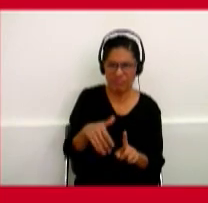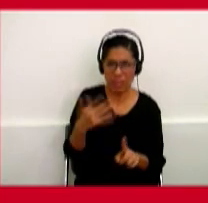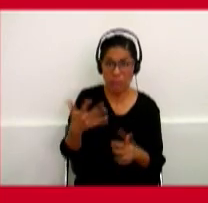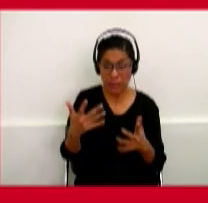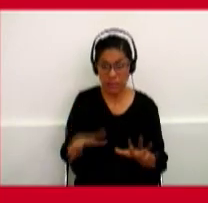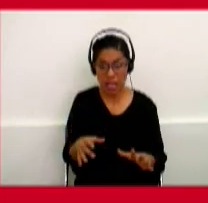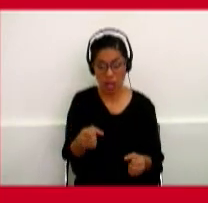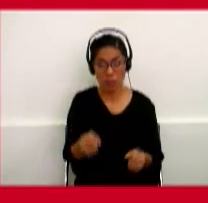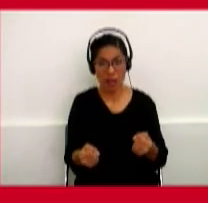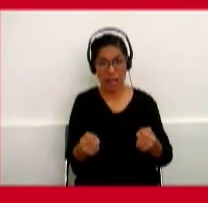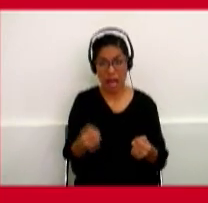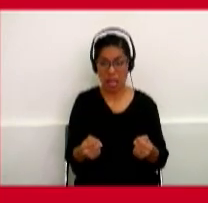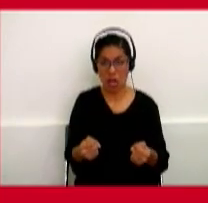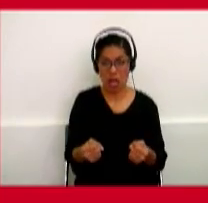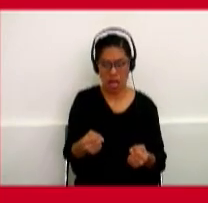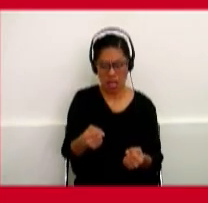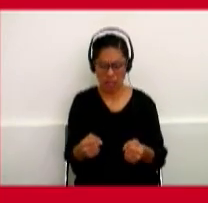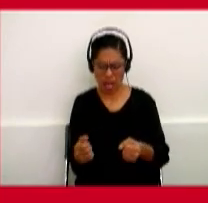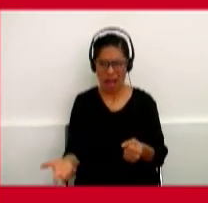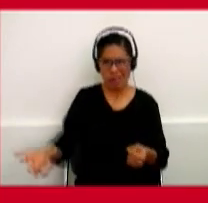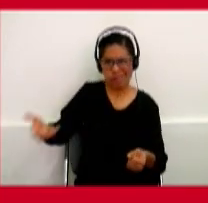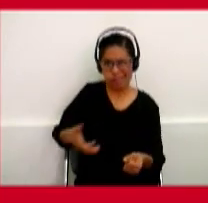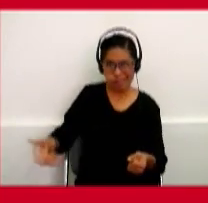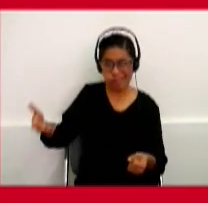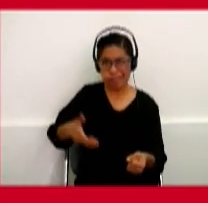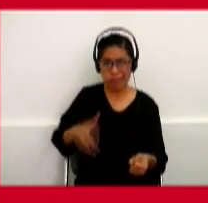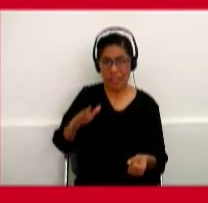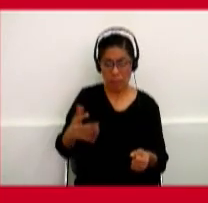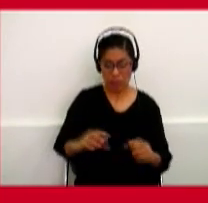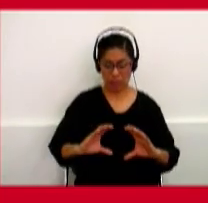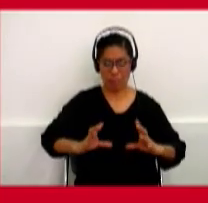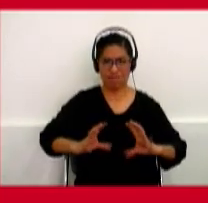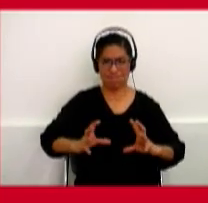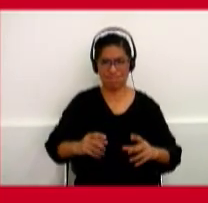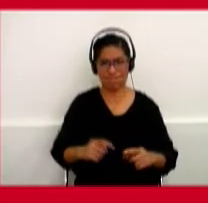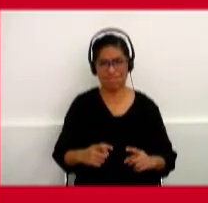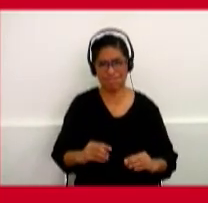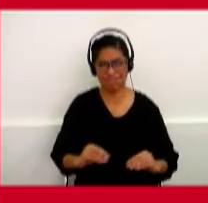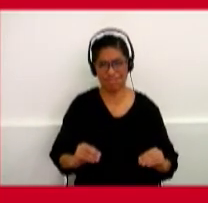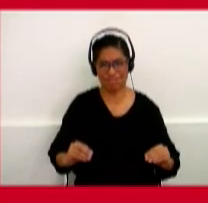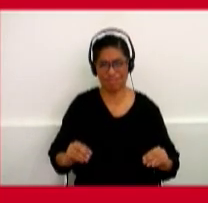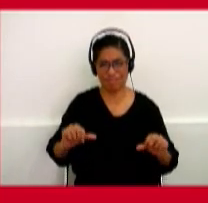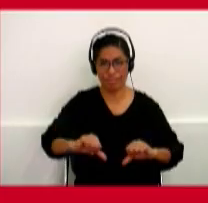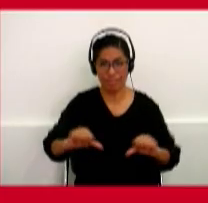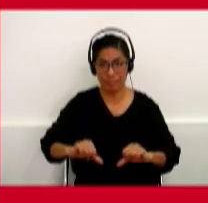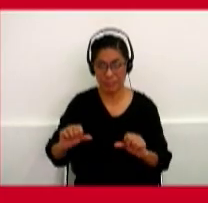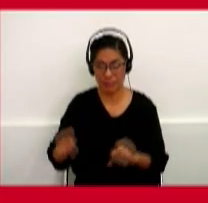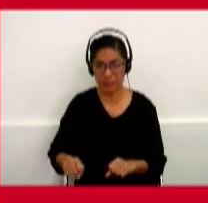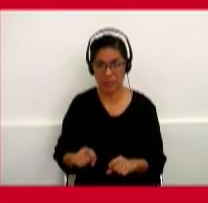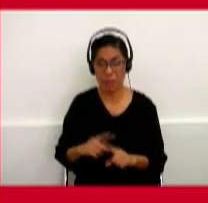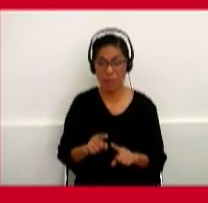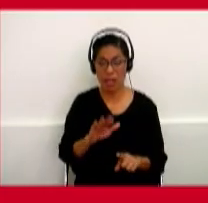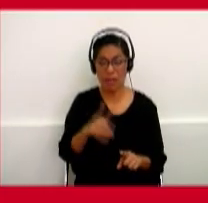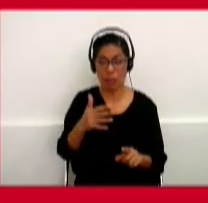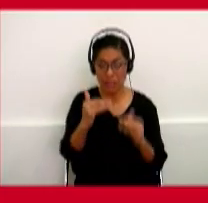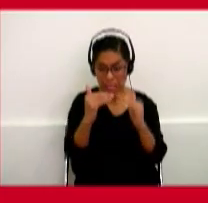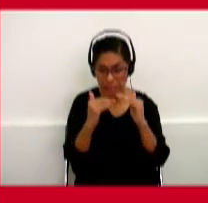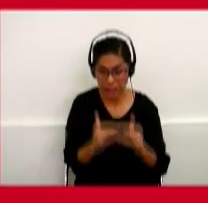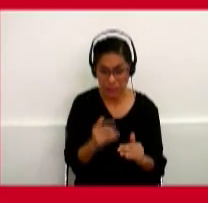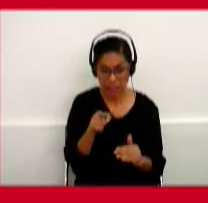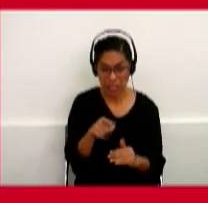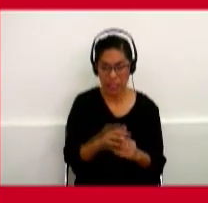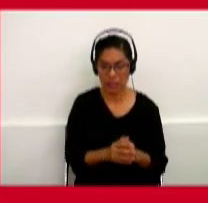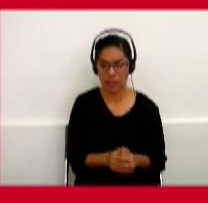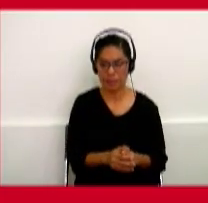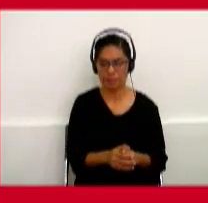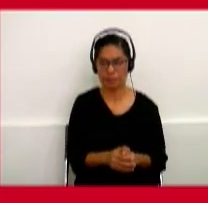durante el transporte sean menos frecuentes o no dañen tanto. Y eso puede llevar a la siguiente área que hemos investigado, que es justamente